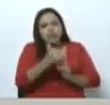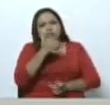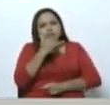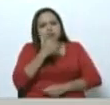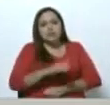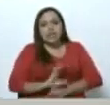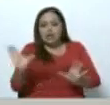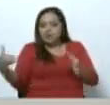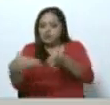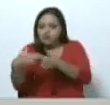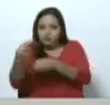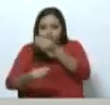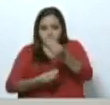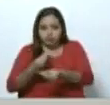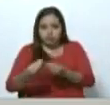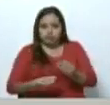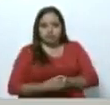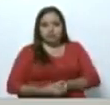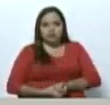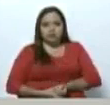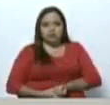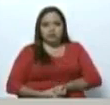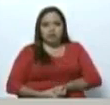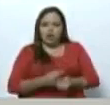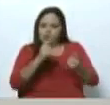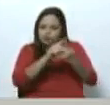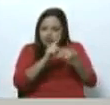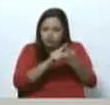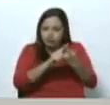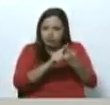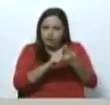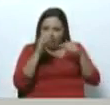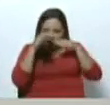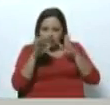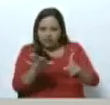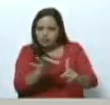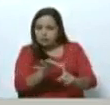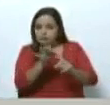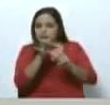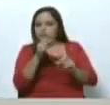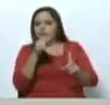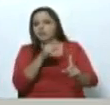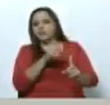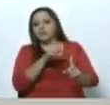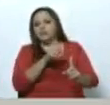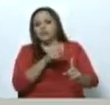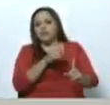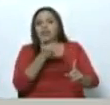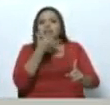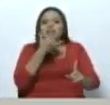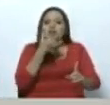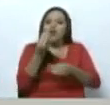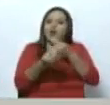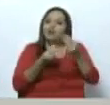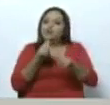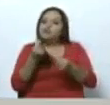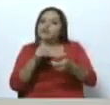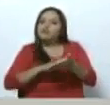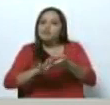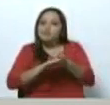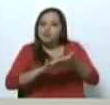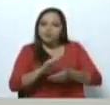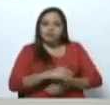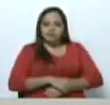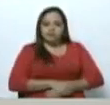las reuniones que hemos tenido, eso ha sido uno de los detalles, ¿no? Cuando vengan los errores, ¿cómo corregirlo? No,